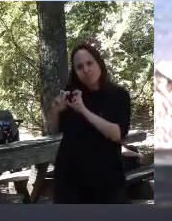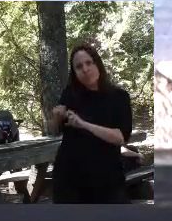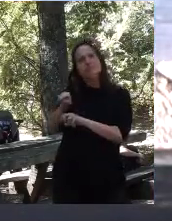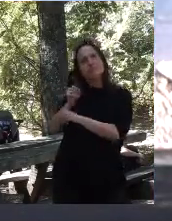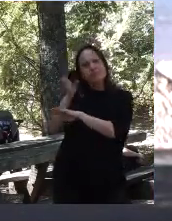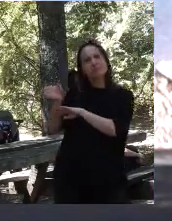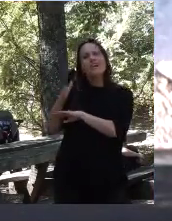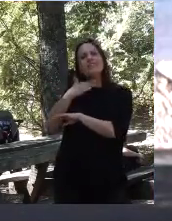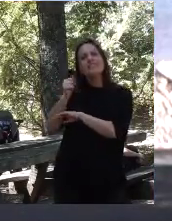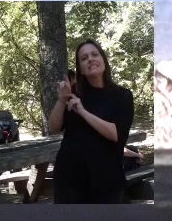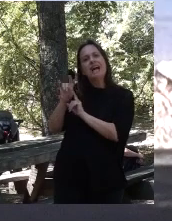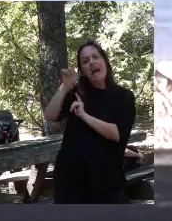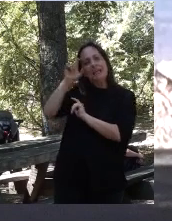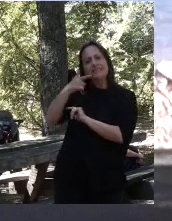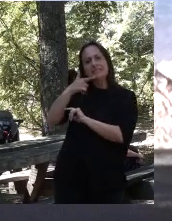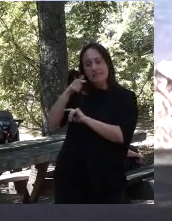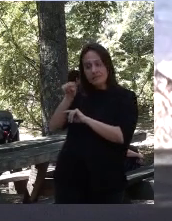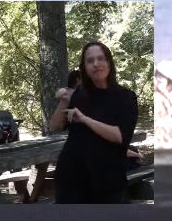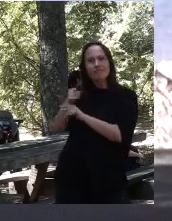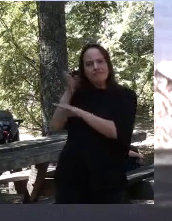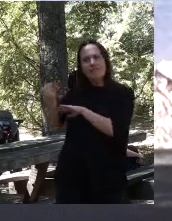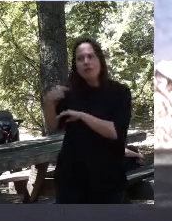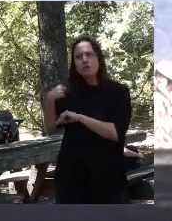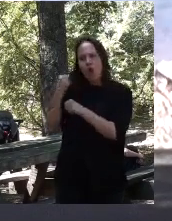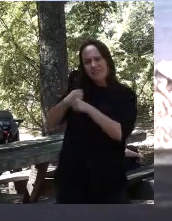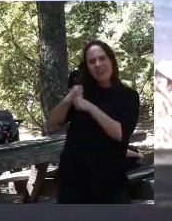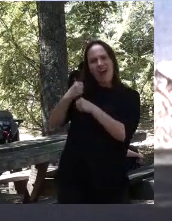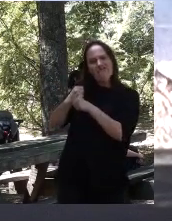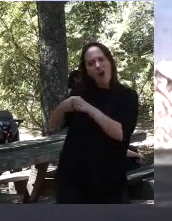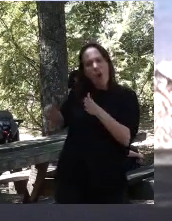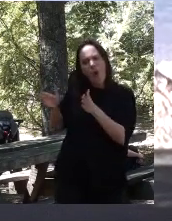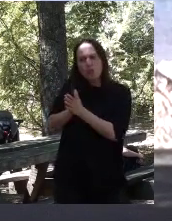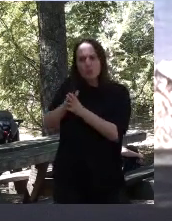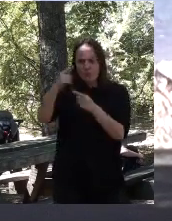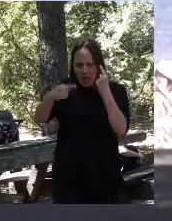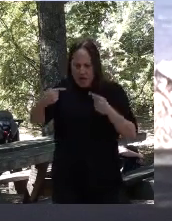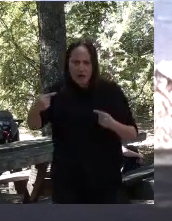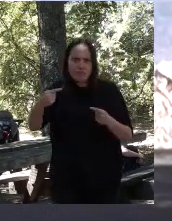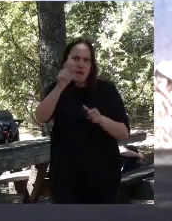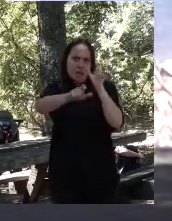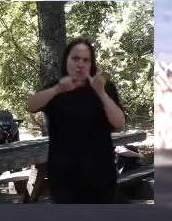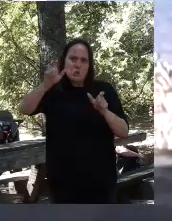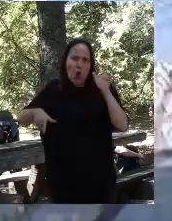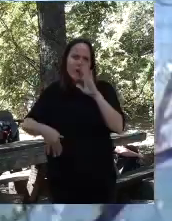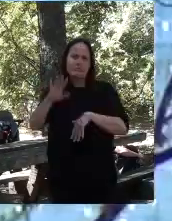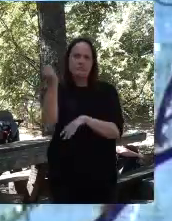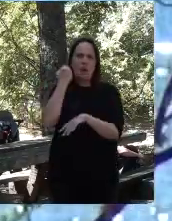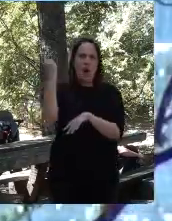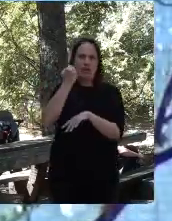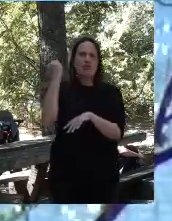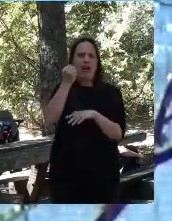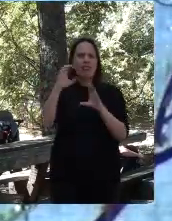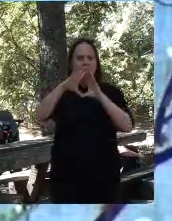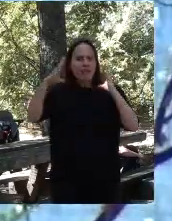privilegio poder trabajar por su conservación y hacerlo junto a referentes internacionales como es Philippe Cousteau